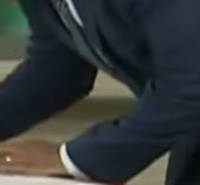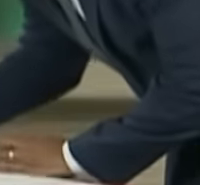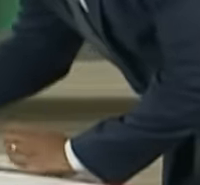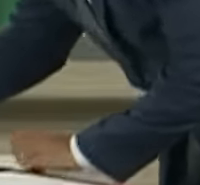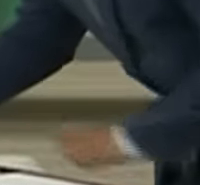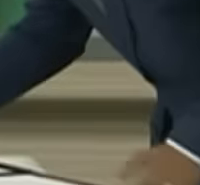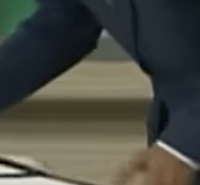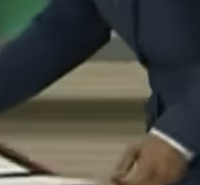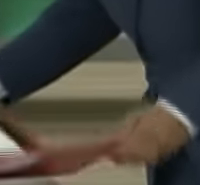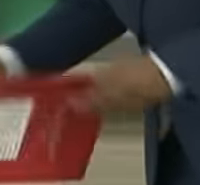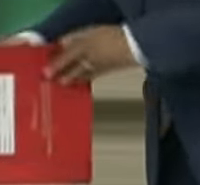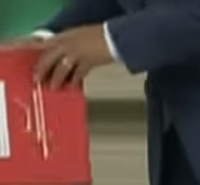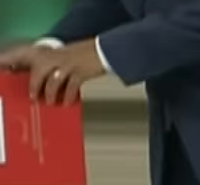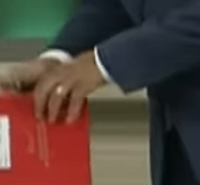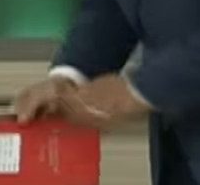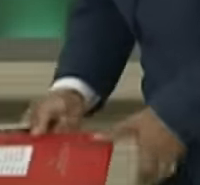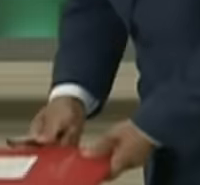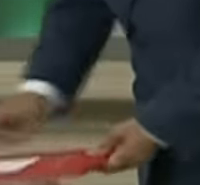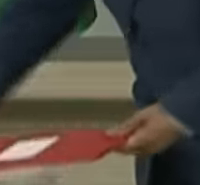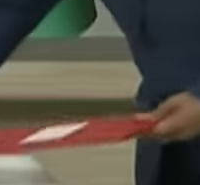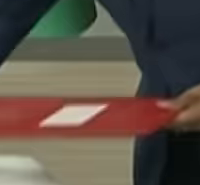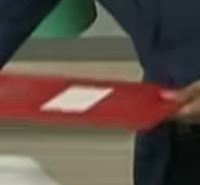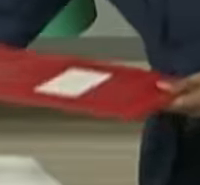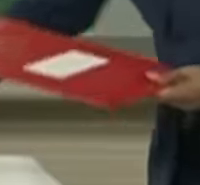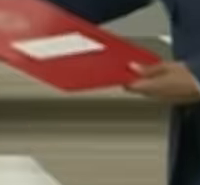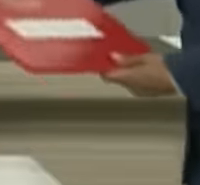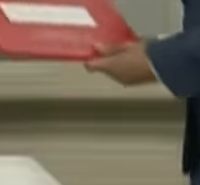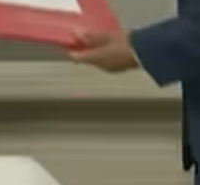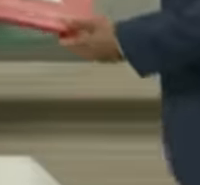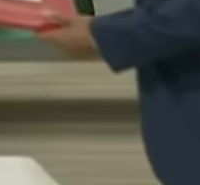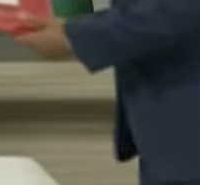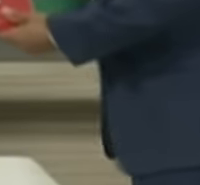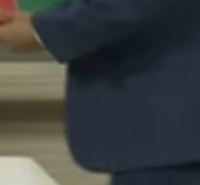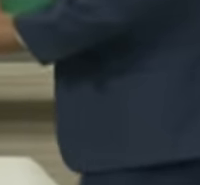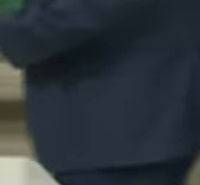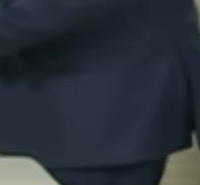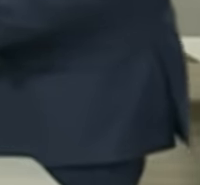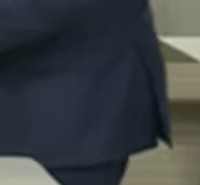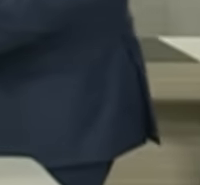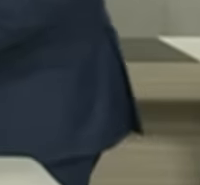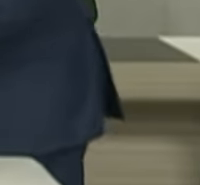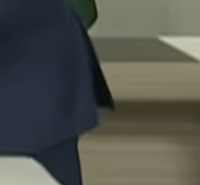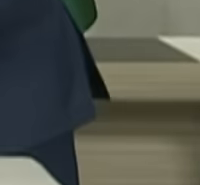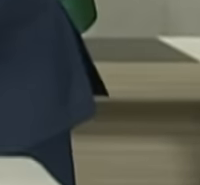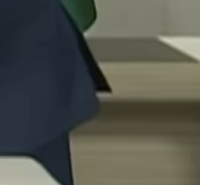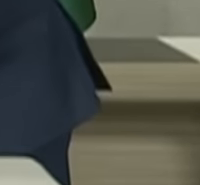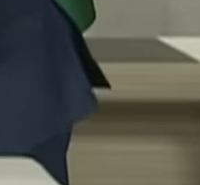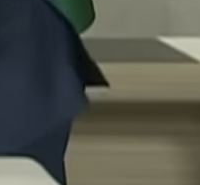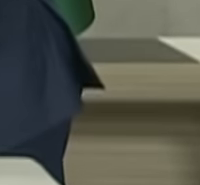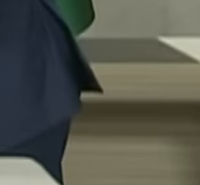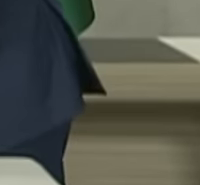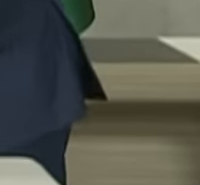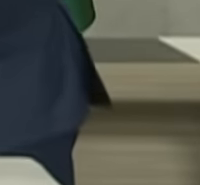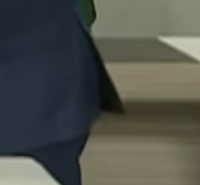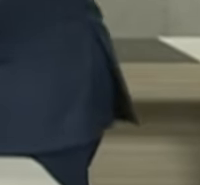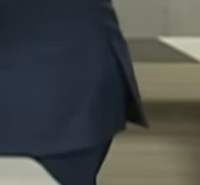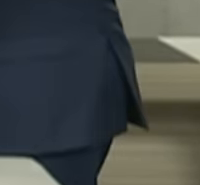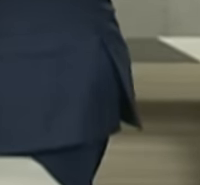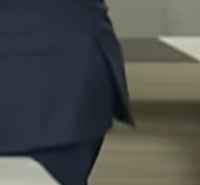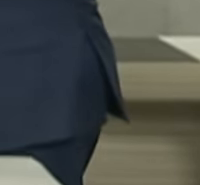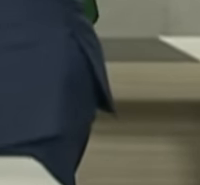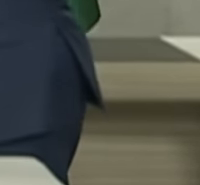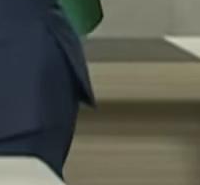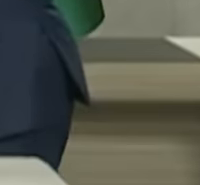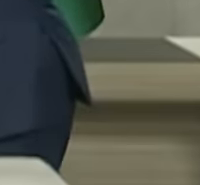relaciones diplomáticas que tiene Venezuela y Nigeria. Han suscrito más de 21 acuerdos en ámbitos como la cooperación técnica,